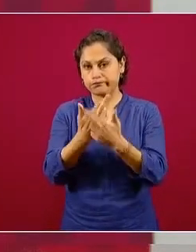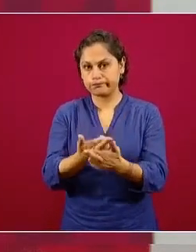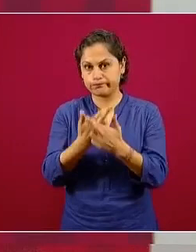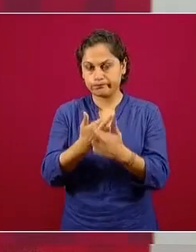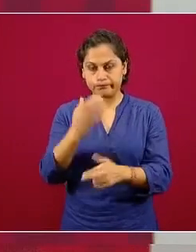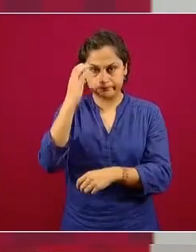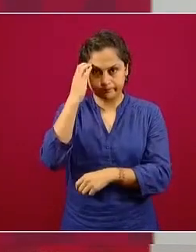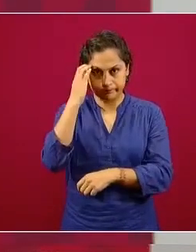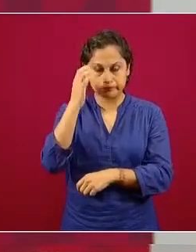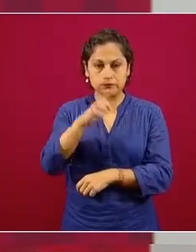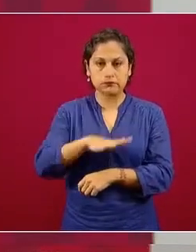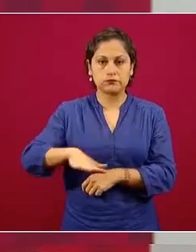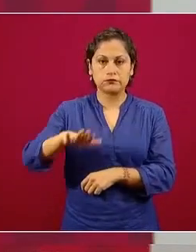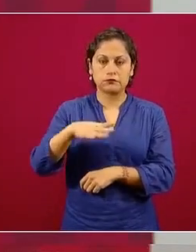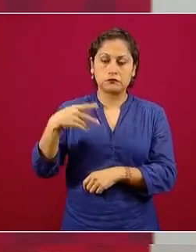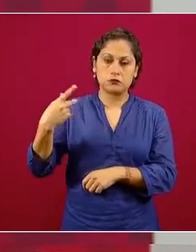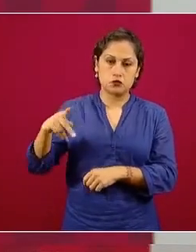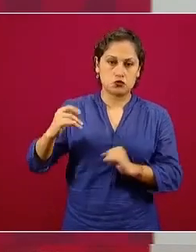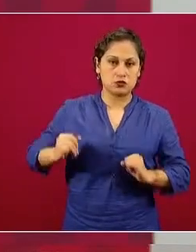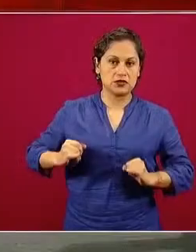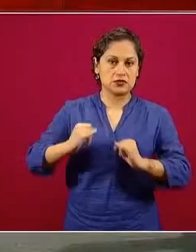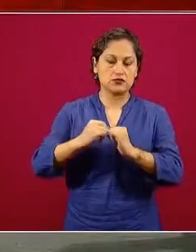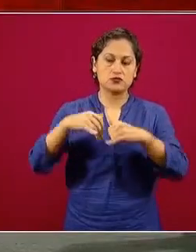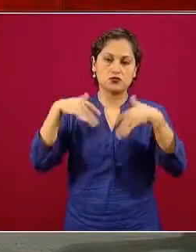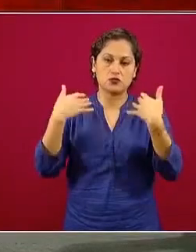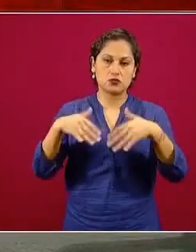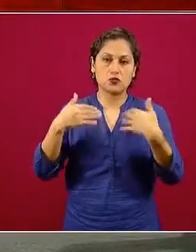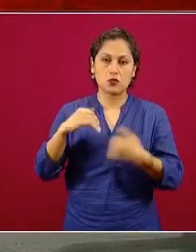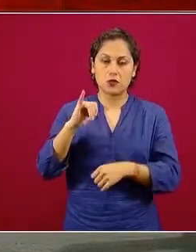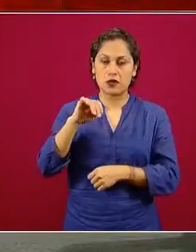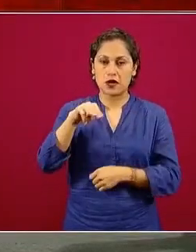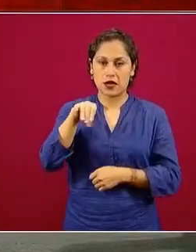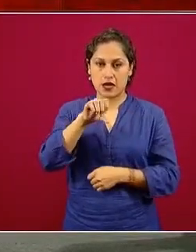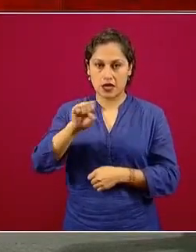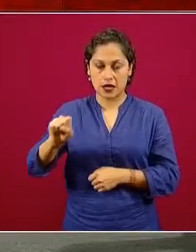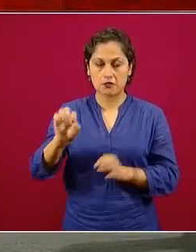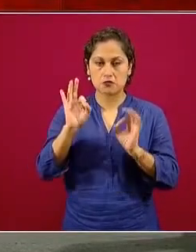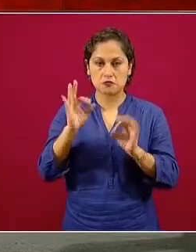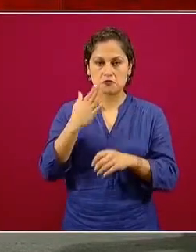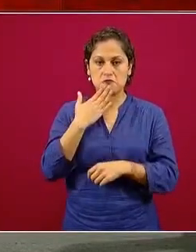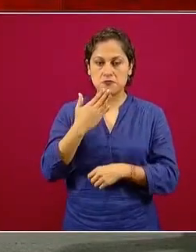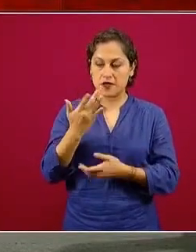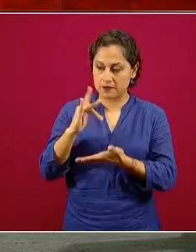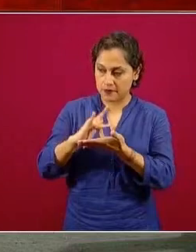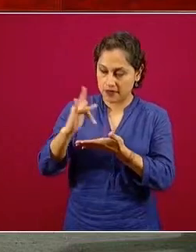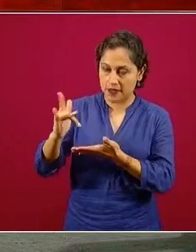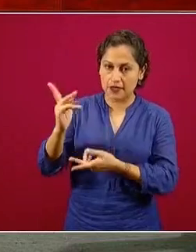muy noble institución nacional el instituto mexicano del seguro social